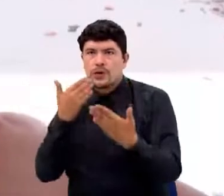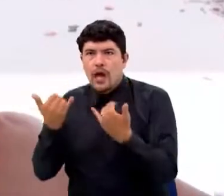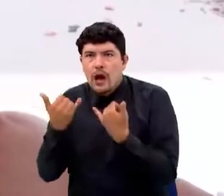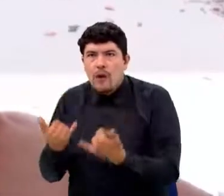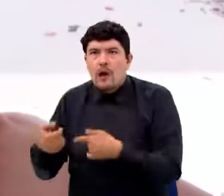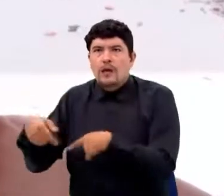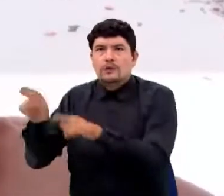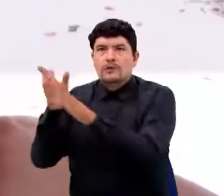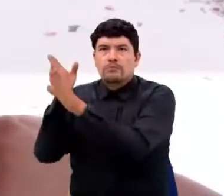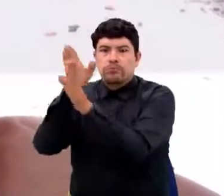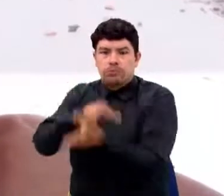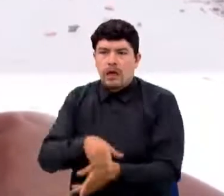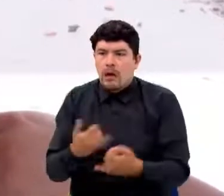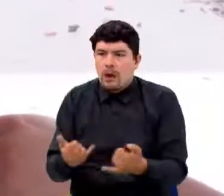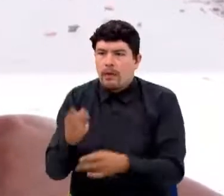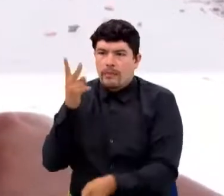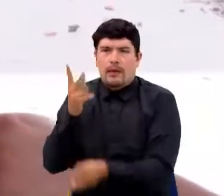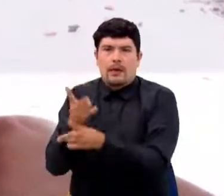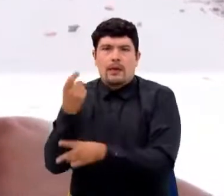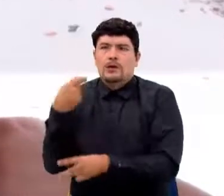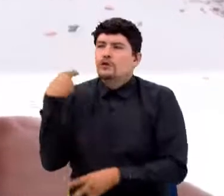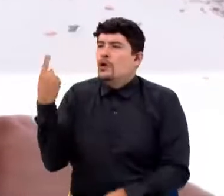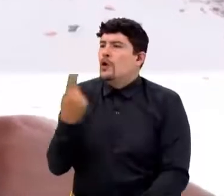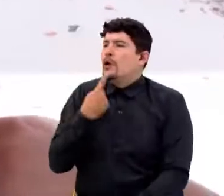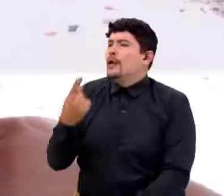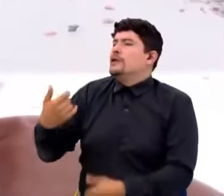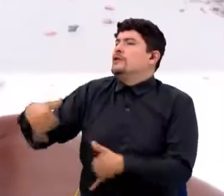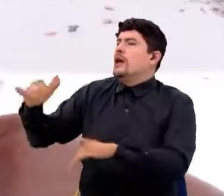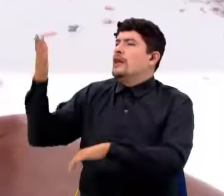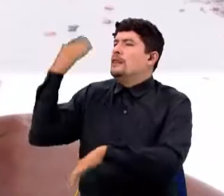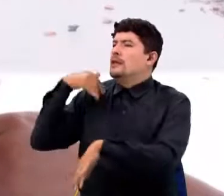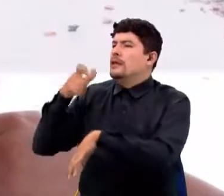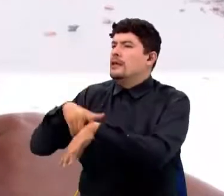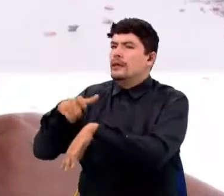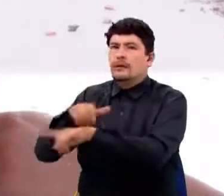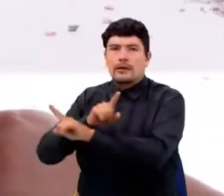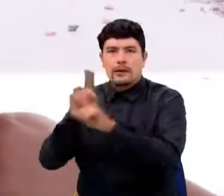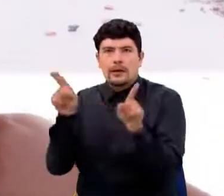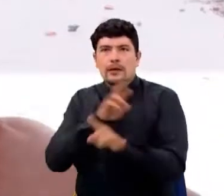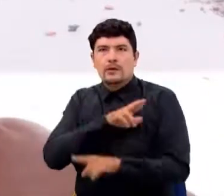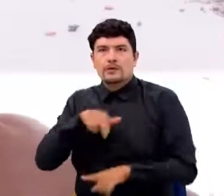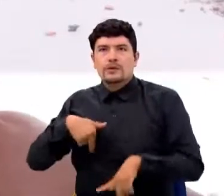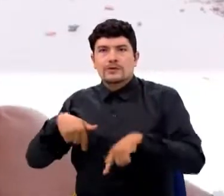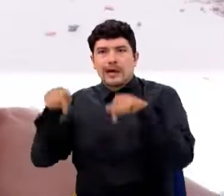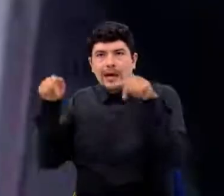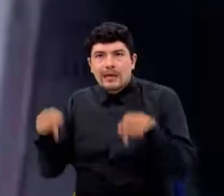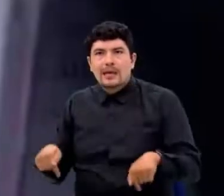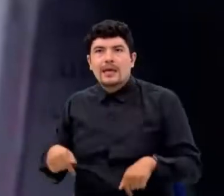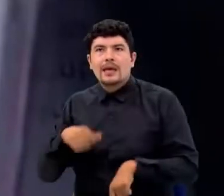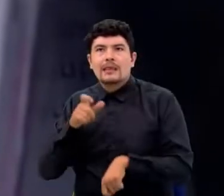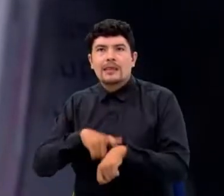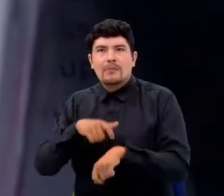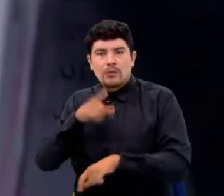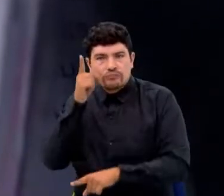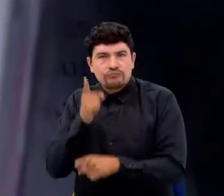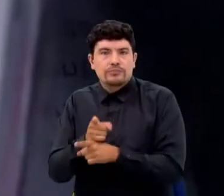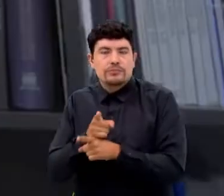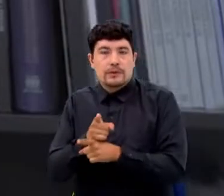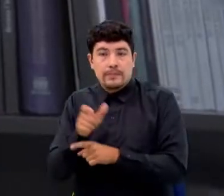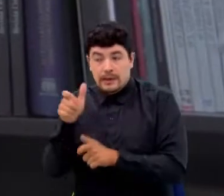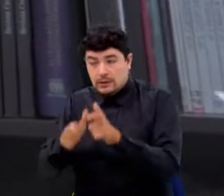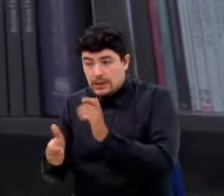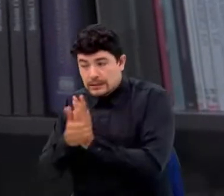esto esté amenazado a ruina y solo digan que porque ya pasó el tiempo no ha pasado, nosotros estamos todavía en tiempos. Al consultar a